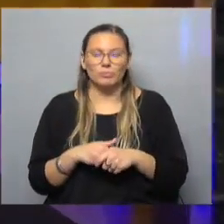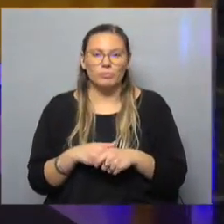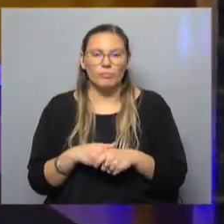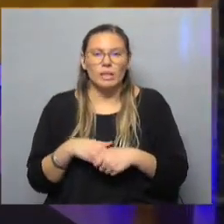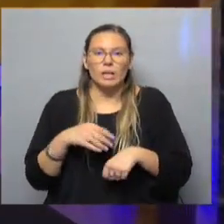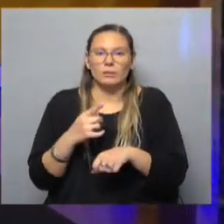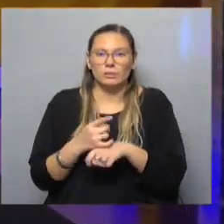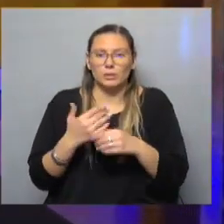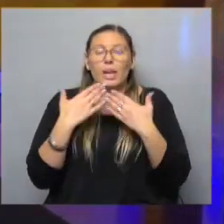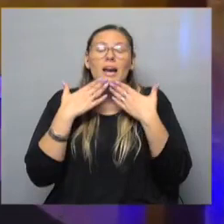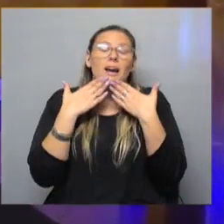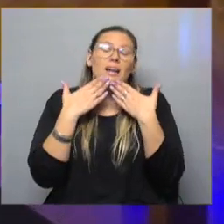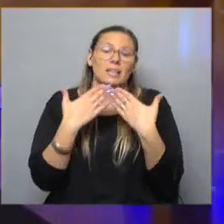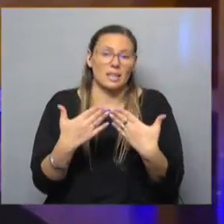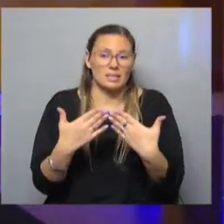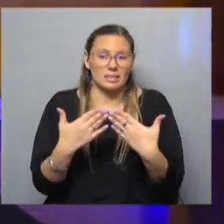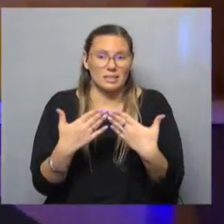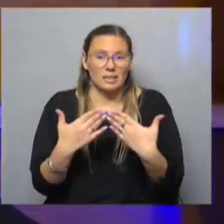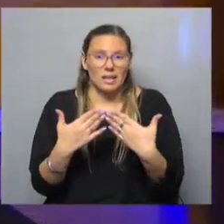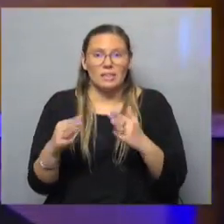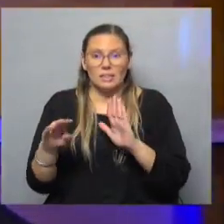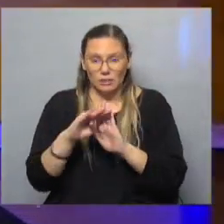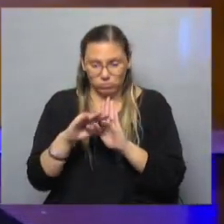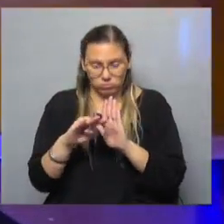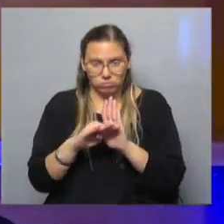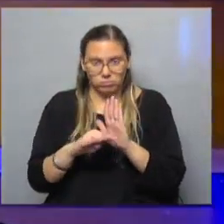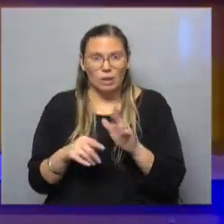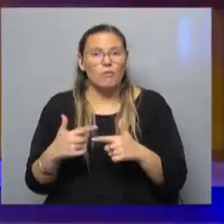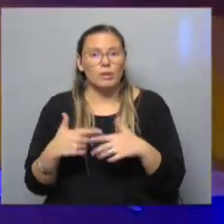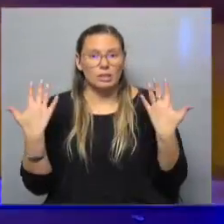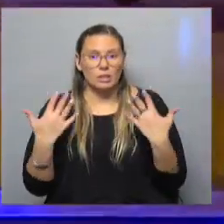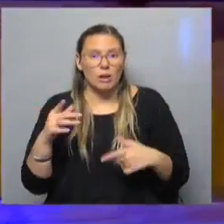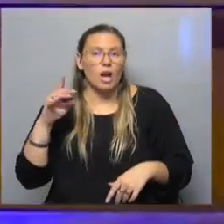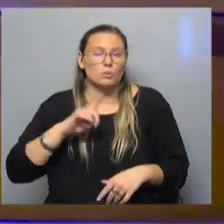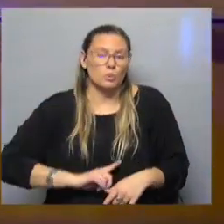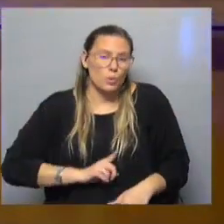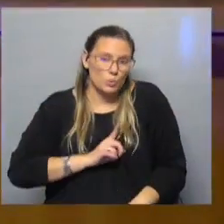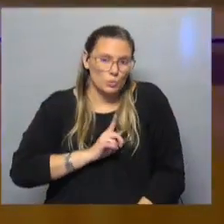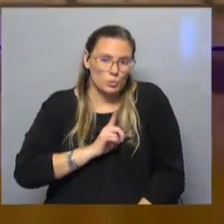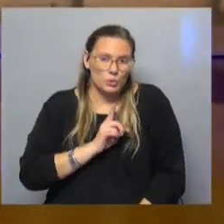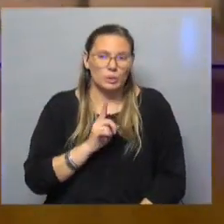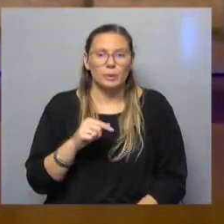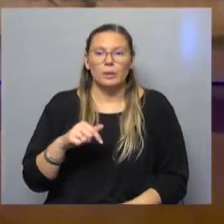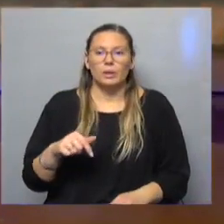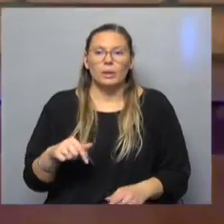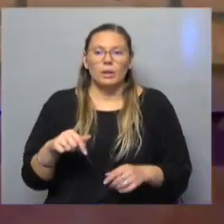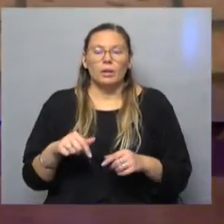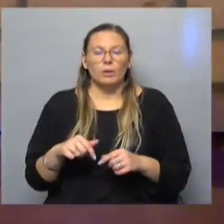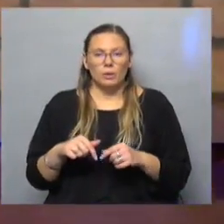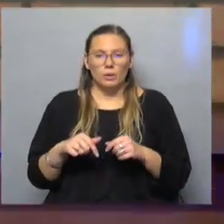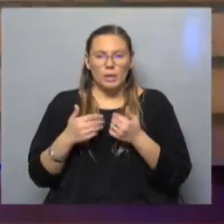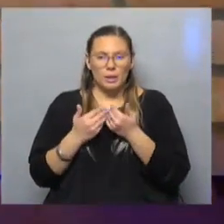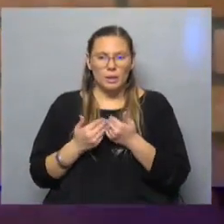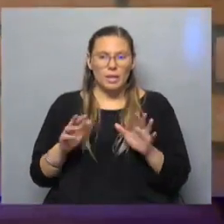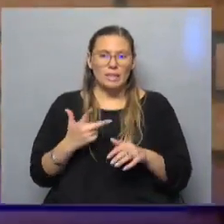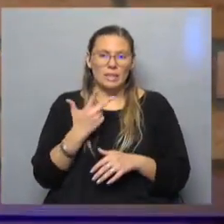primer lugar, que estoy muy agradecida de formar parte de la grilla de este festival, que es un honor. Y hoy no es menor que abrimos